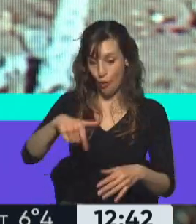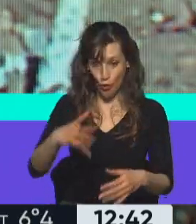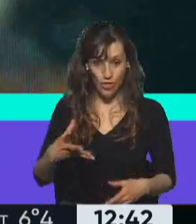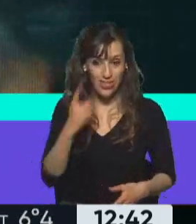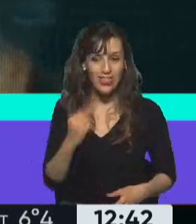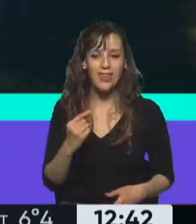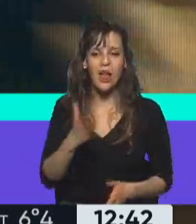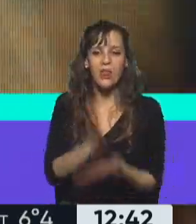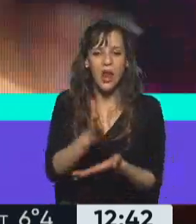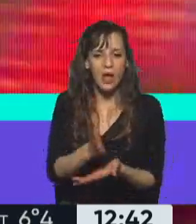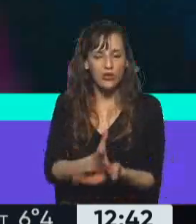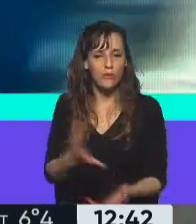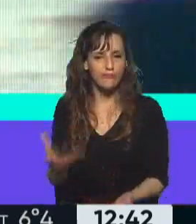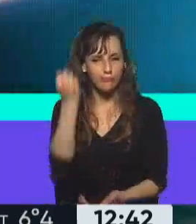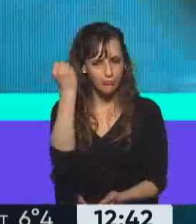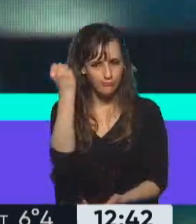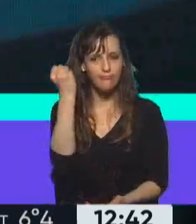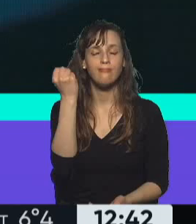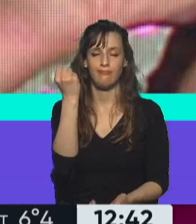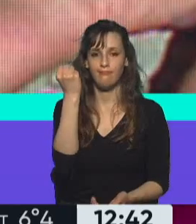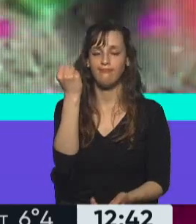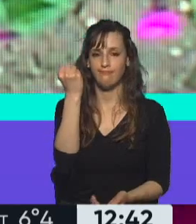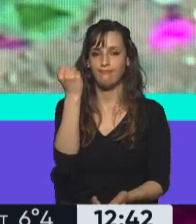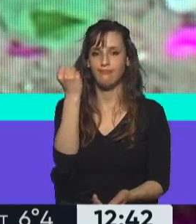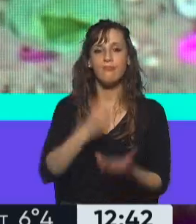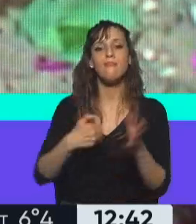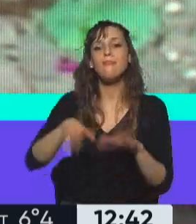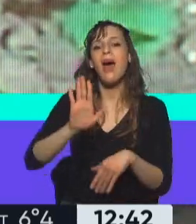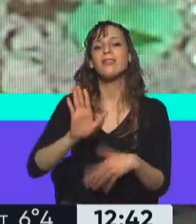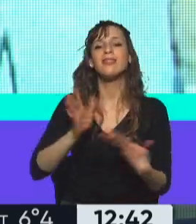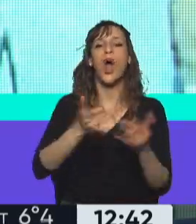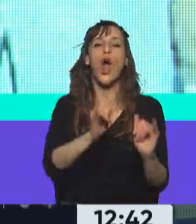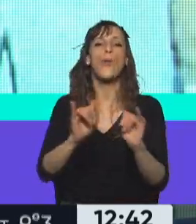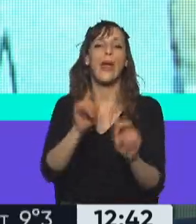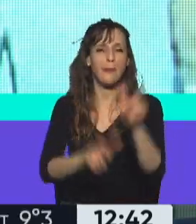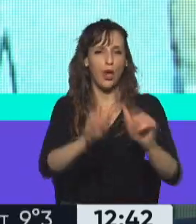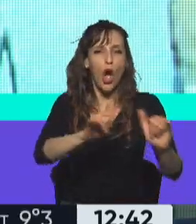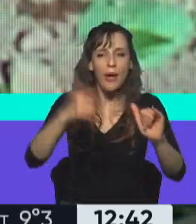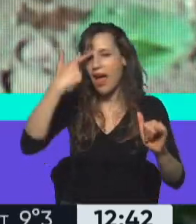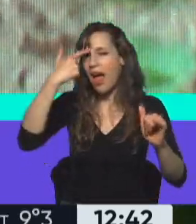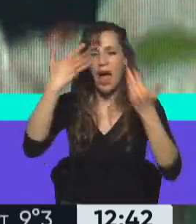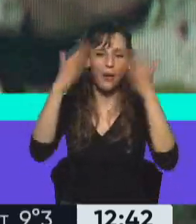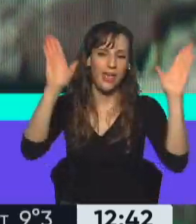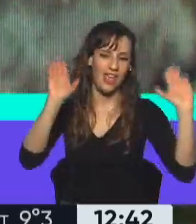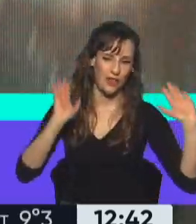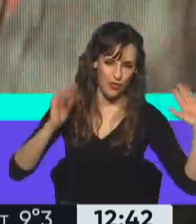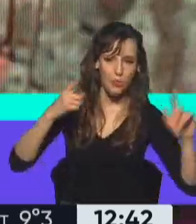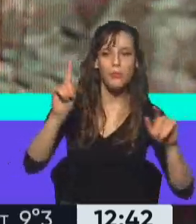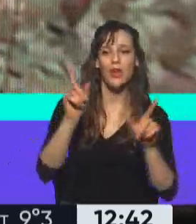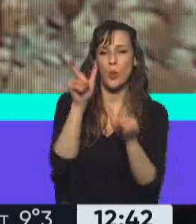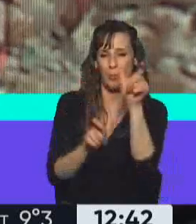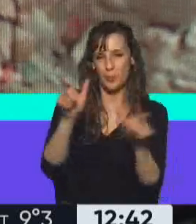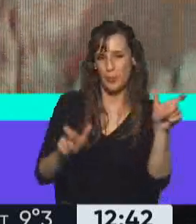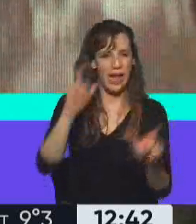donde necesariamente todas las generaciones, las nuevas generaciones son mucho más abiertas, ¿no? Sí. Pero nuestra generación